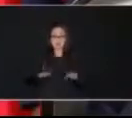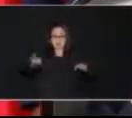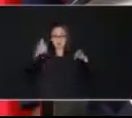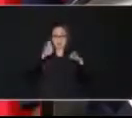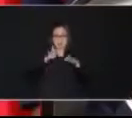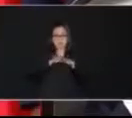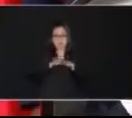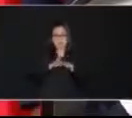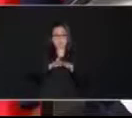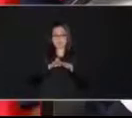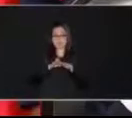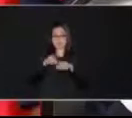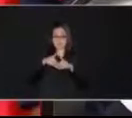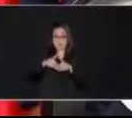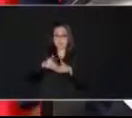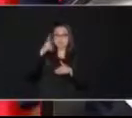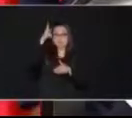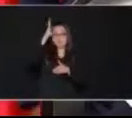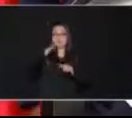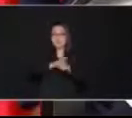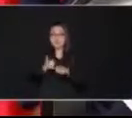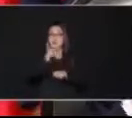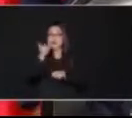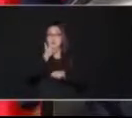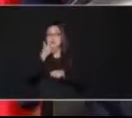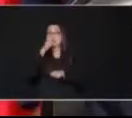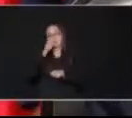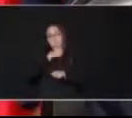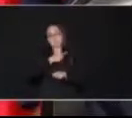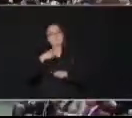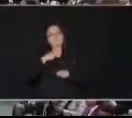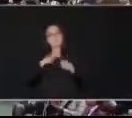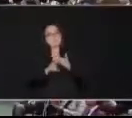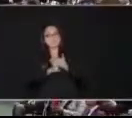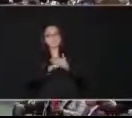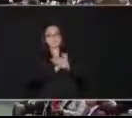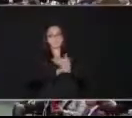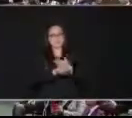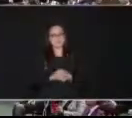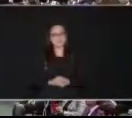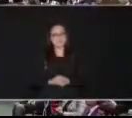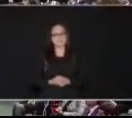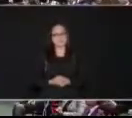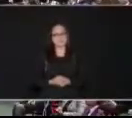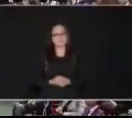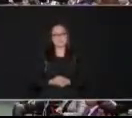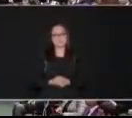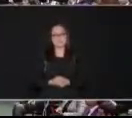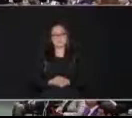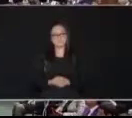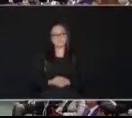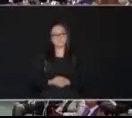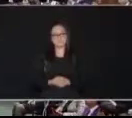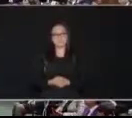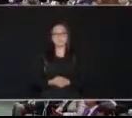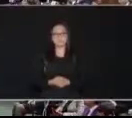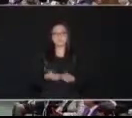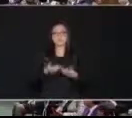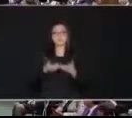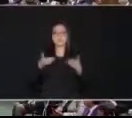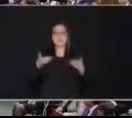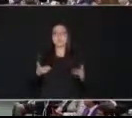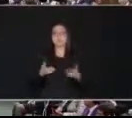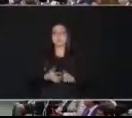inquietos. Te conversaba a ti, Eric Guerrero Rosas, economista muy reconocido, en una charla en radio esta semana,